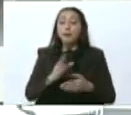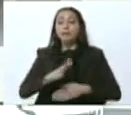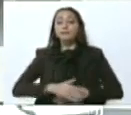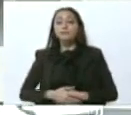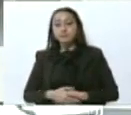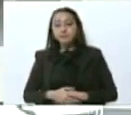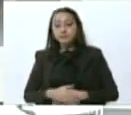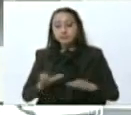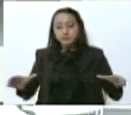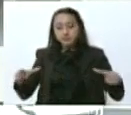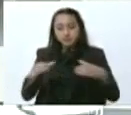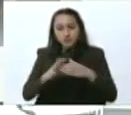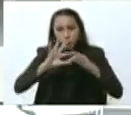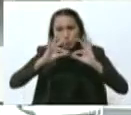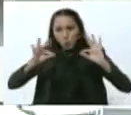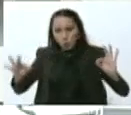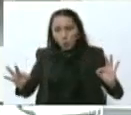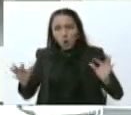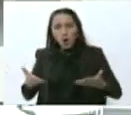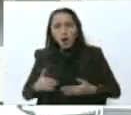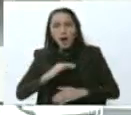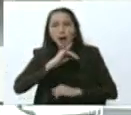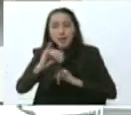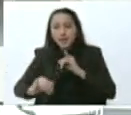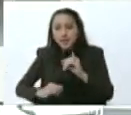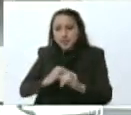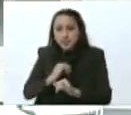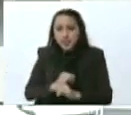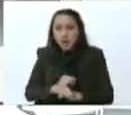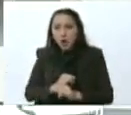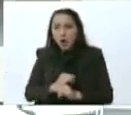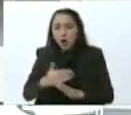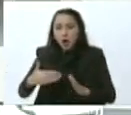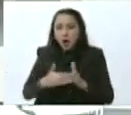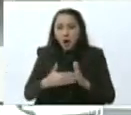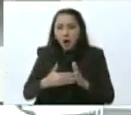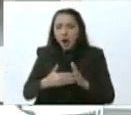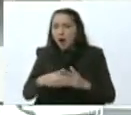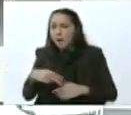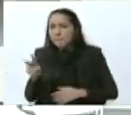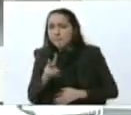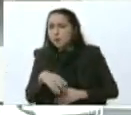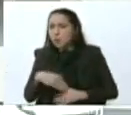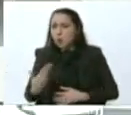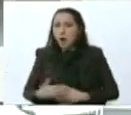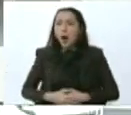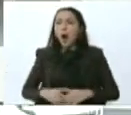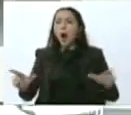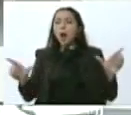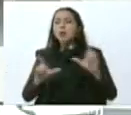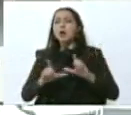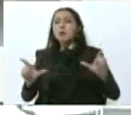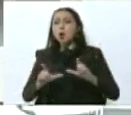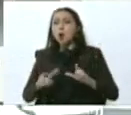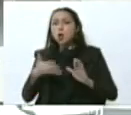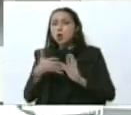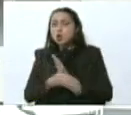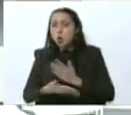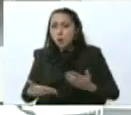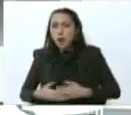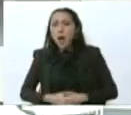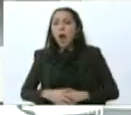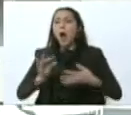el Comité Olímpico Internacional le impide que Venezuela tenga acceso a la señal de